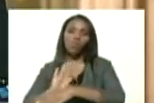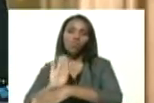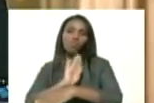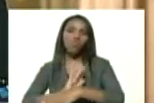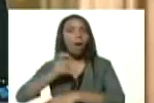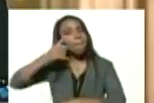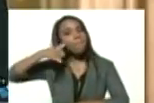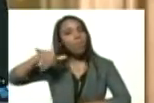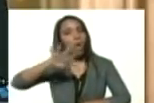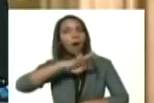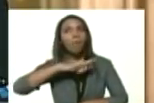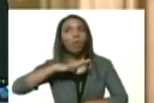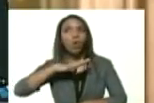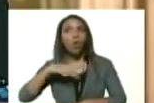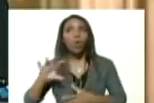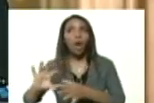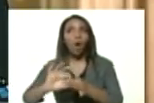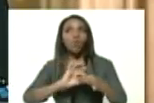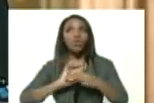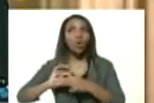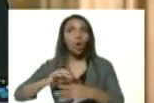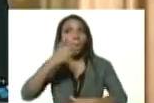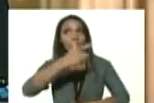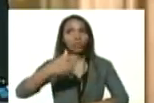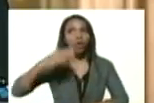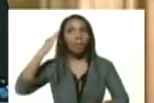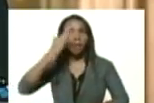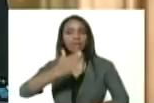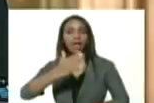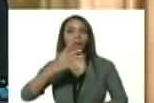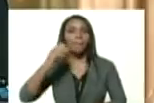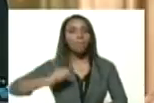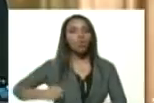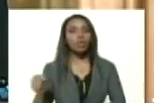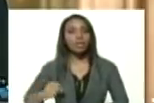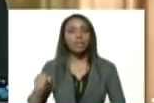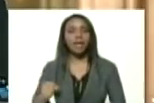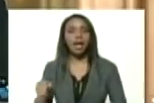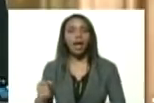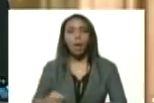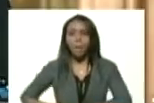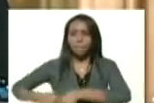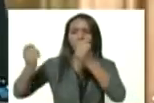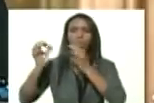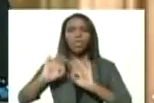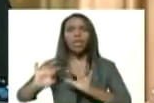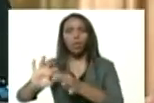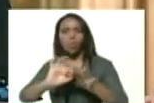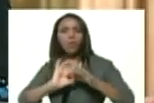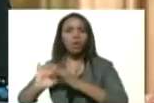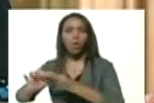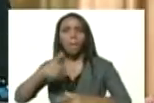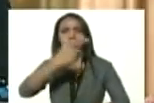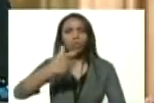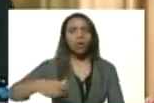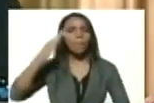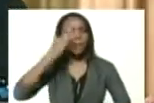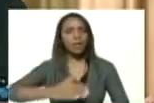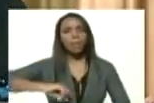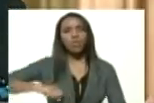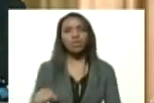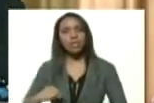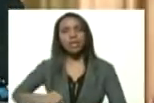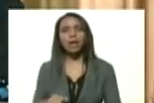del pueblo con la unión cívico militar policial indestructible unión cívico-militar policial